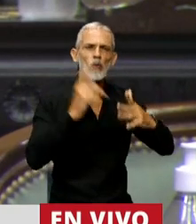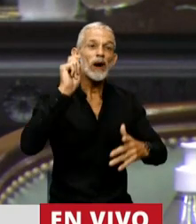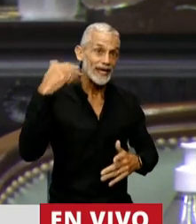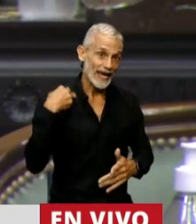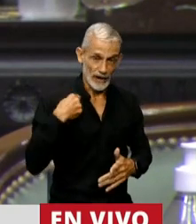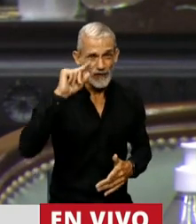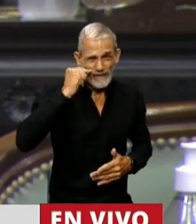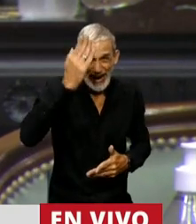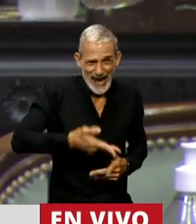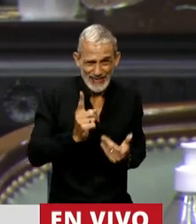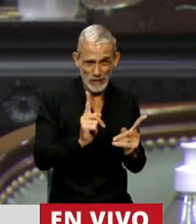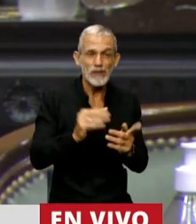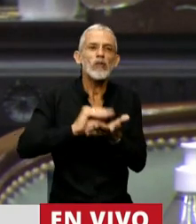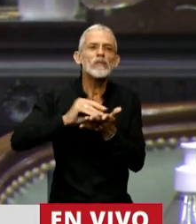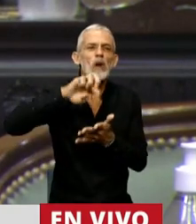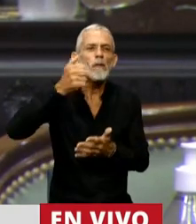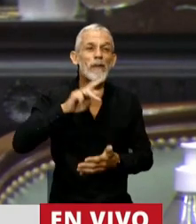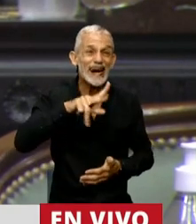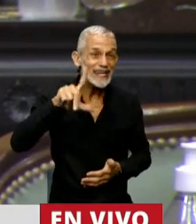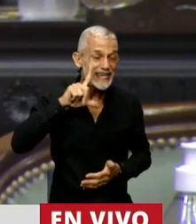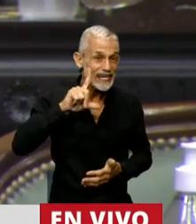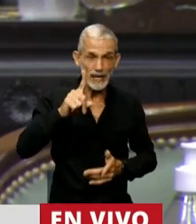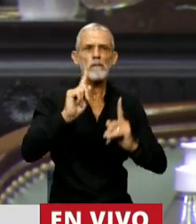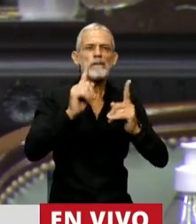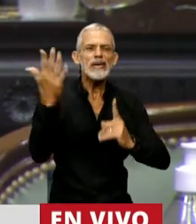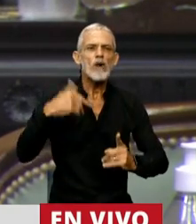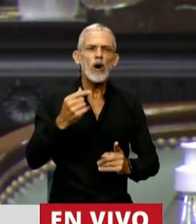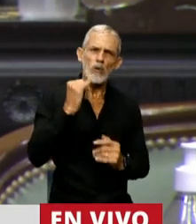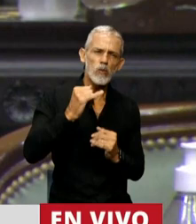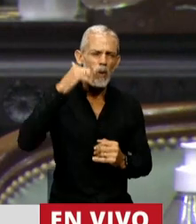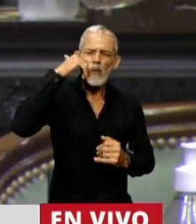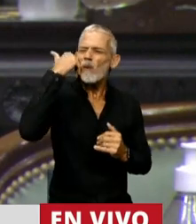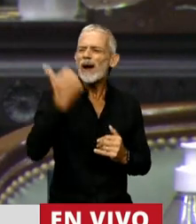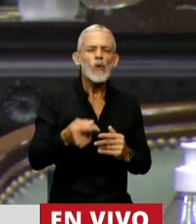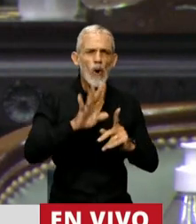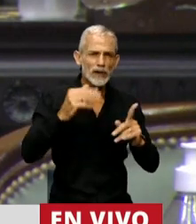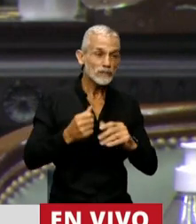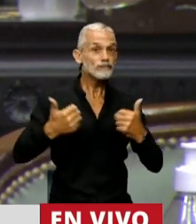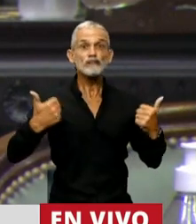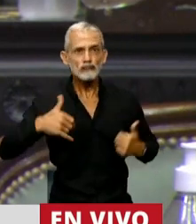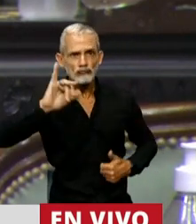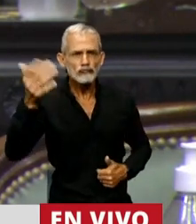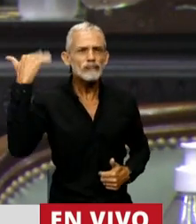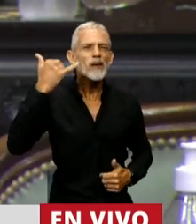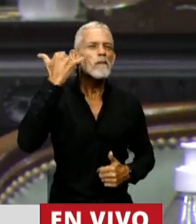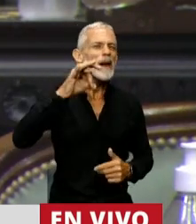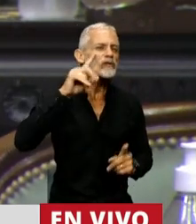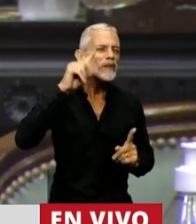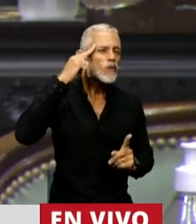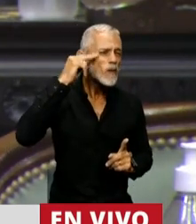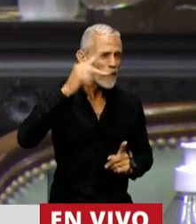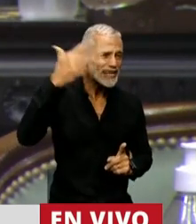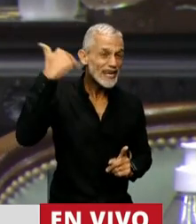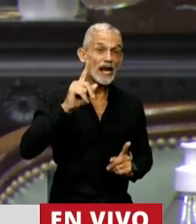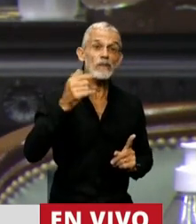tantos otros, el diputado Parrilli, que acá se nombró, que sin ninguna vergüenza dijo en aquel debate de mayo de